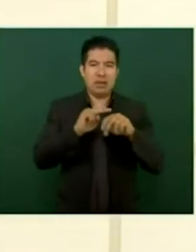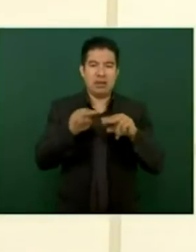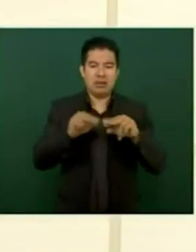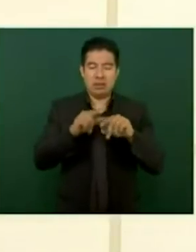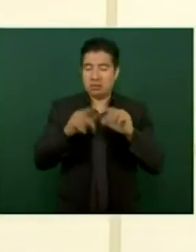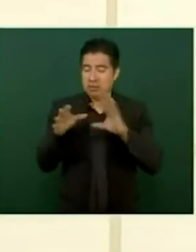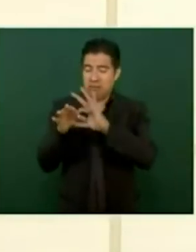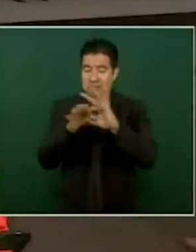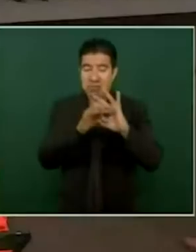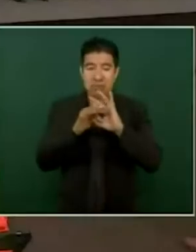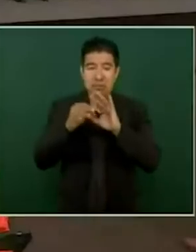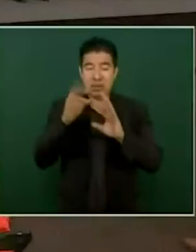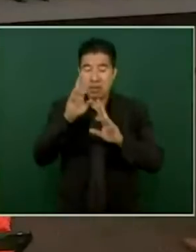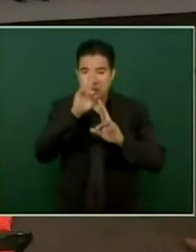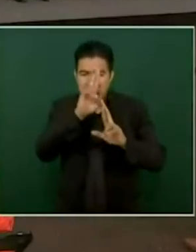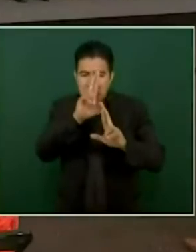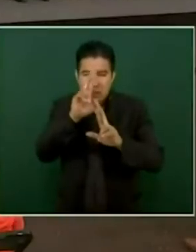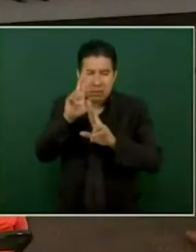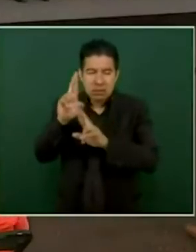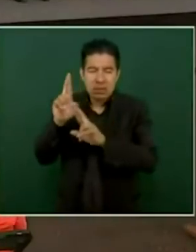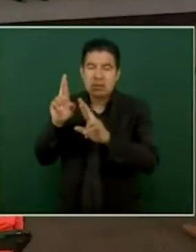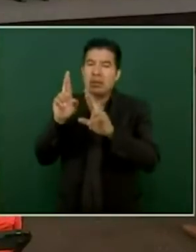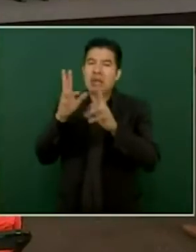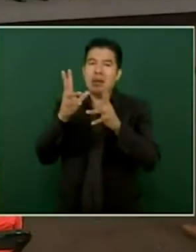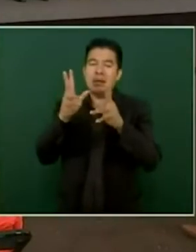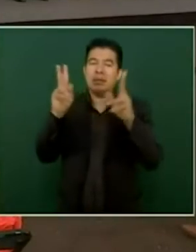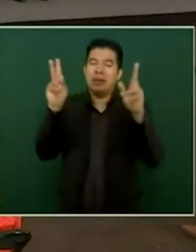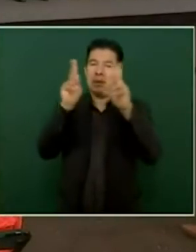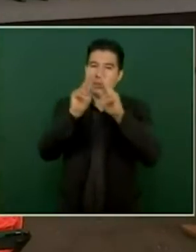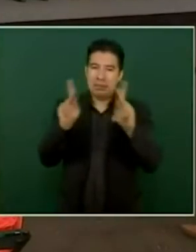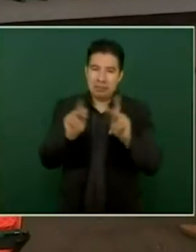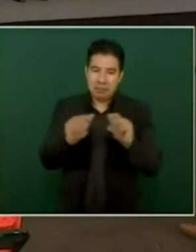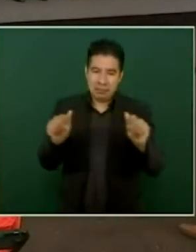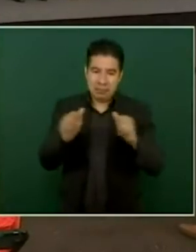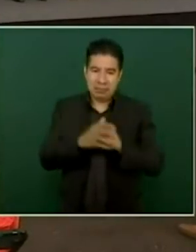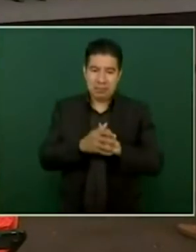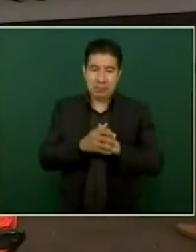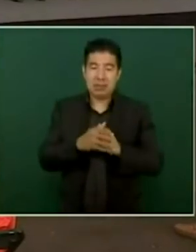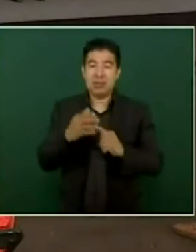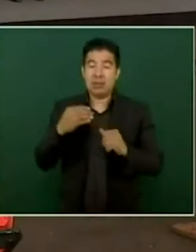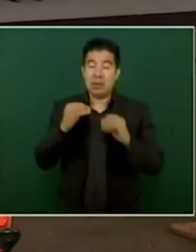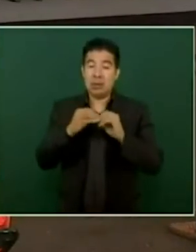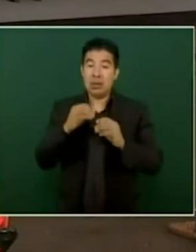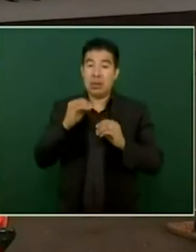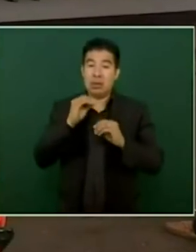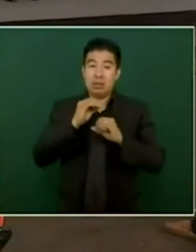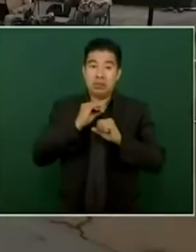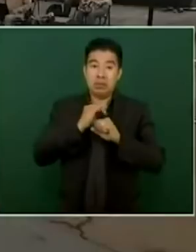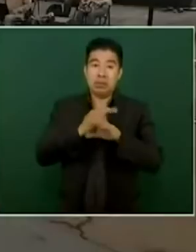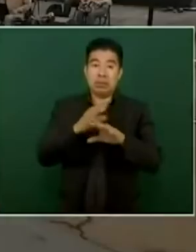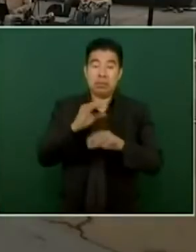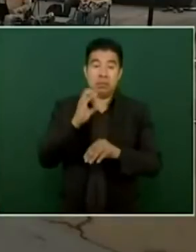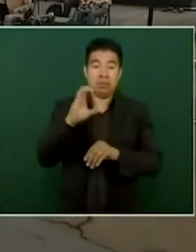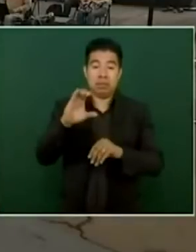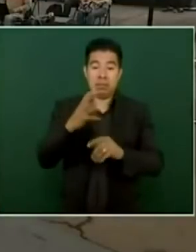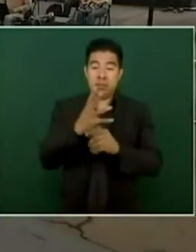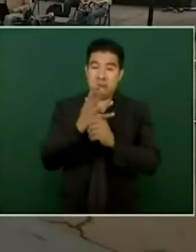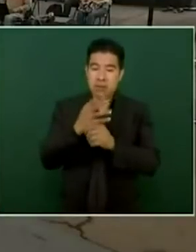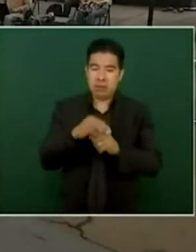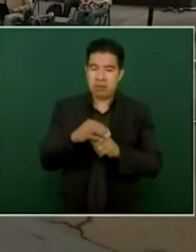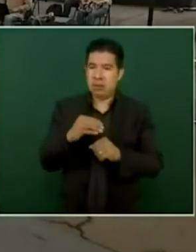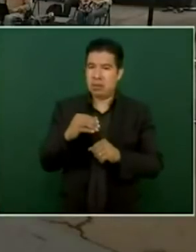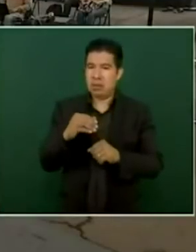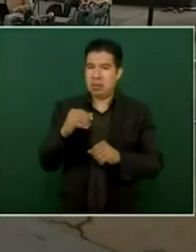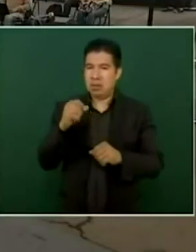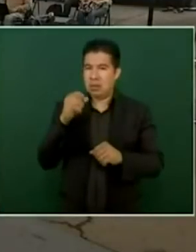la paz. Este es el comunicado. Hasta ayer Cancillería no estaba enterado de este comunicado. ¿Usted